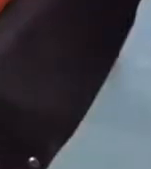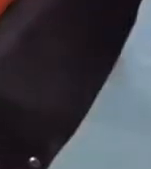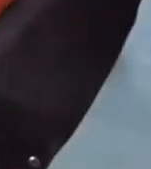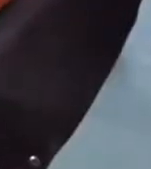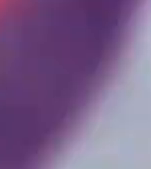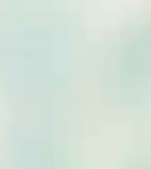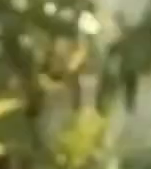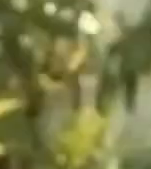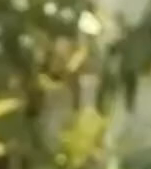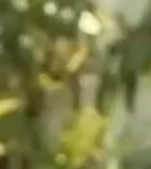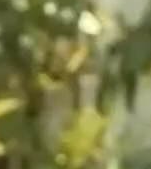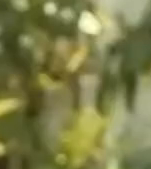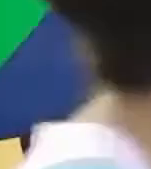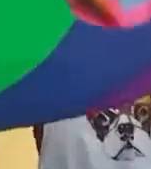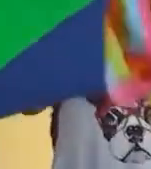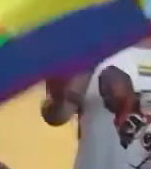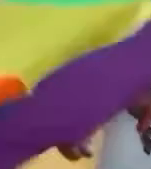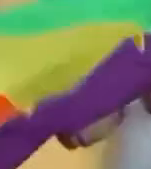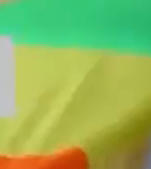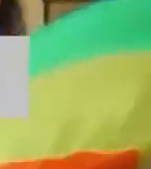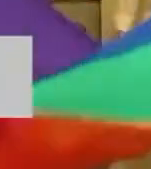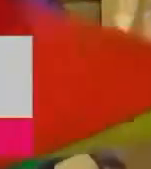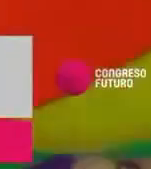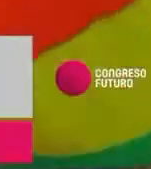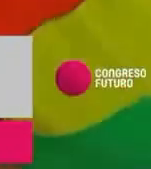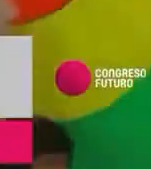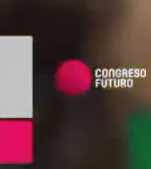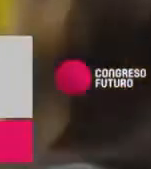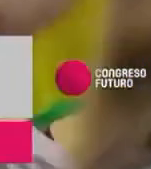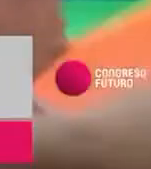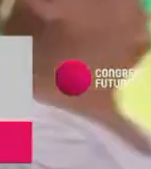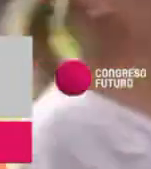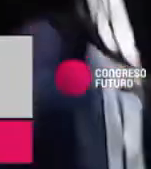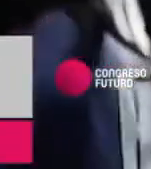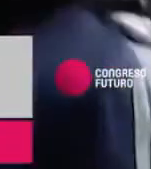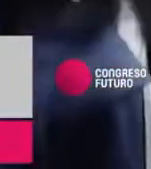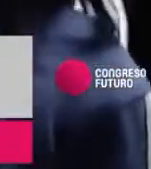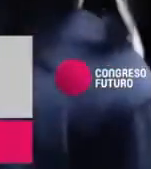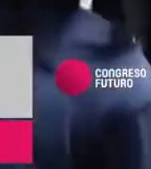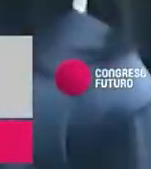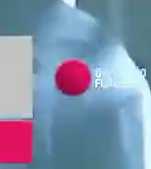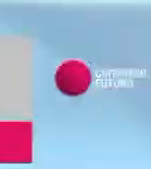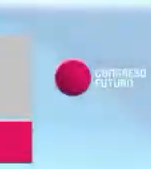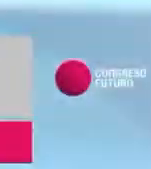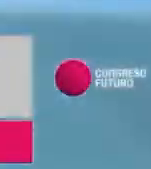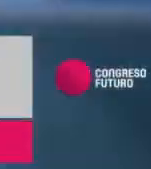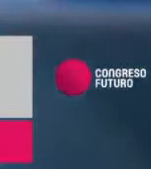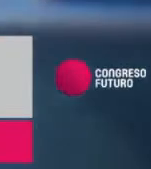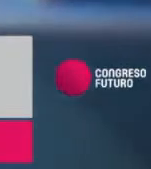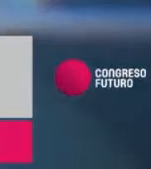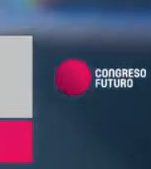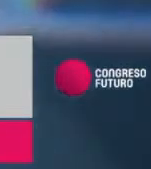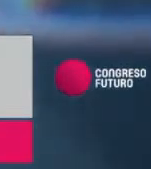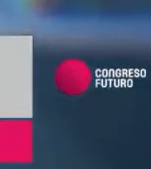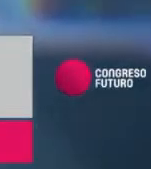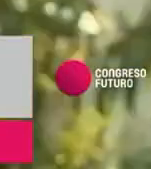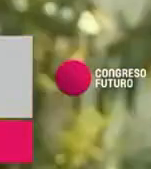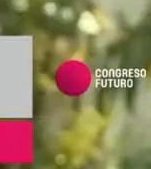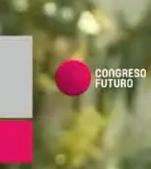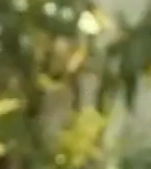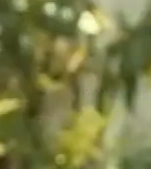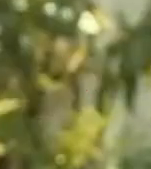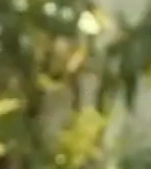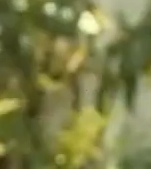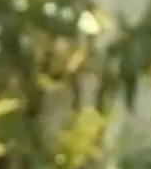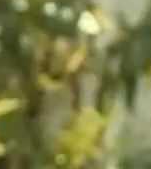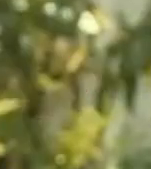hacer además, especialmente este año en Congreso Futuro, es poner el acento en el tema de género. Para mí eso es muy importante. Yo soy la